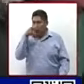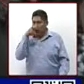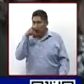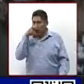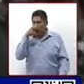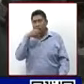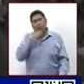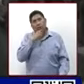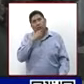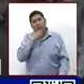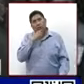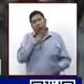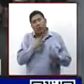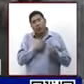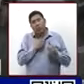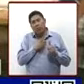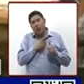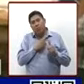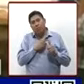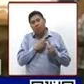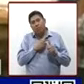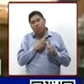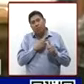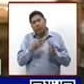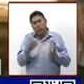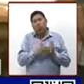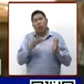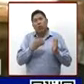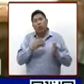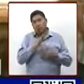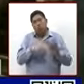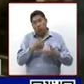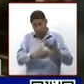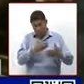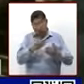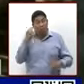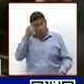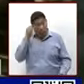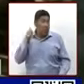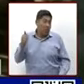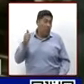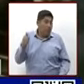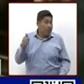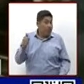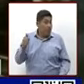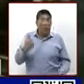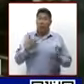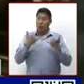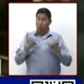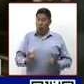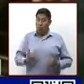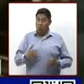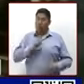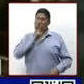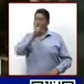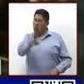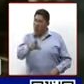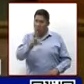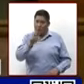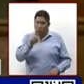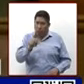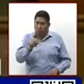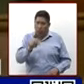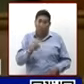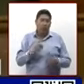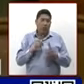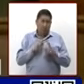cumpla primero los plazos, que trate de sabotear todo el proceso y que, por supuesto, hoy por hoy no haya certeza de lo que vaya a pasar. La